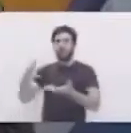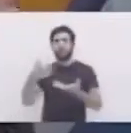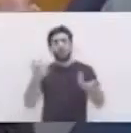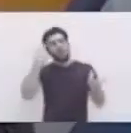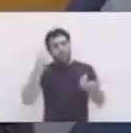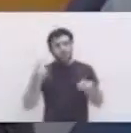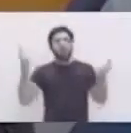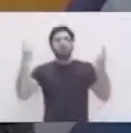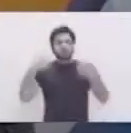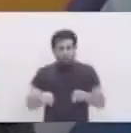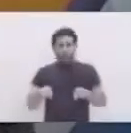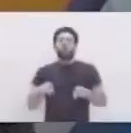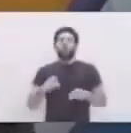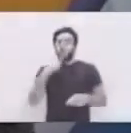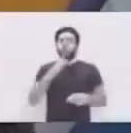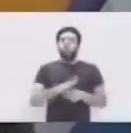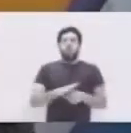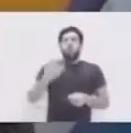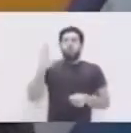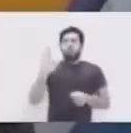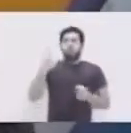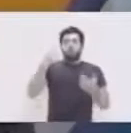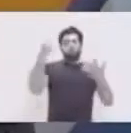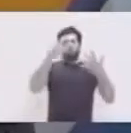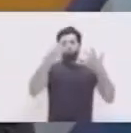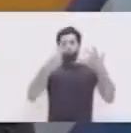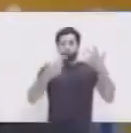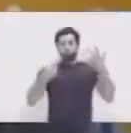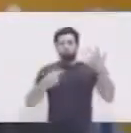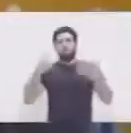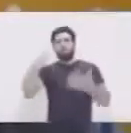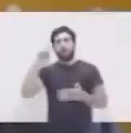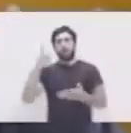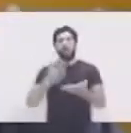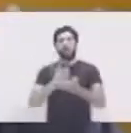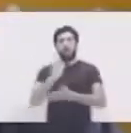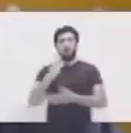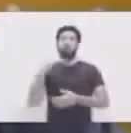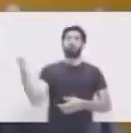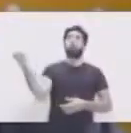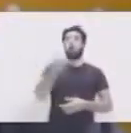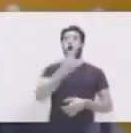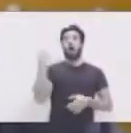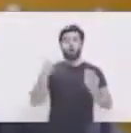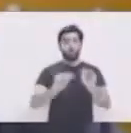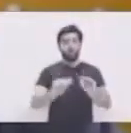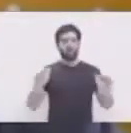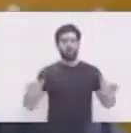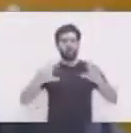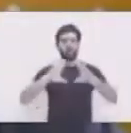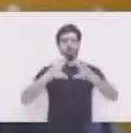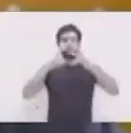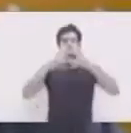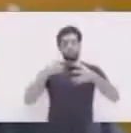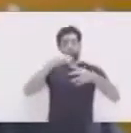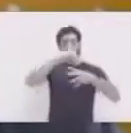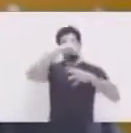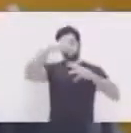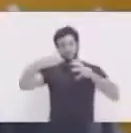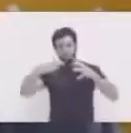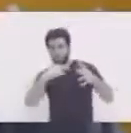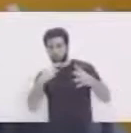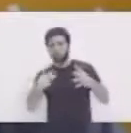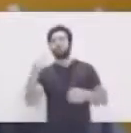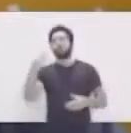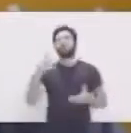países, casi todos, se comprometieron a hacer cumplir una serie de derechos para todos los niños del mundo, en todos los lugares y